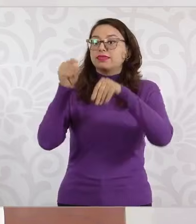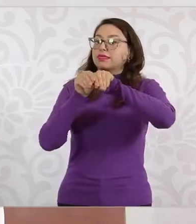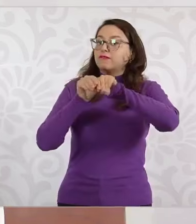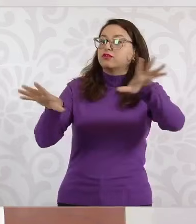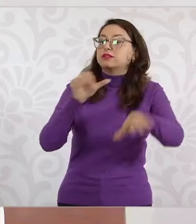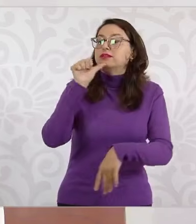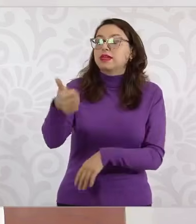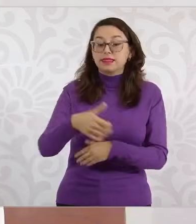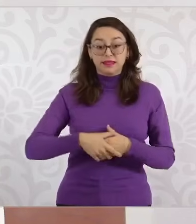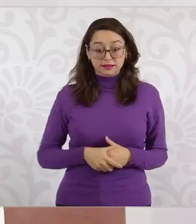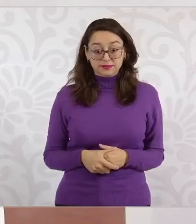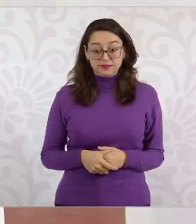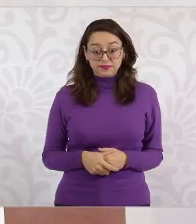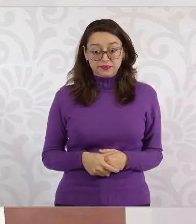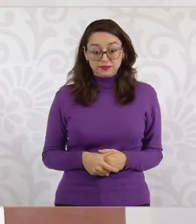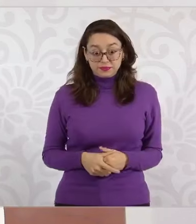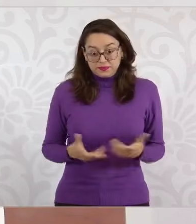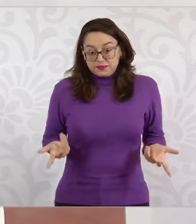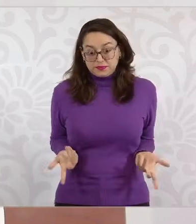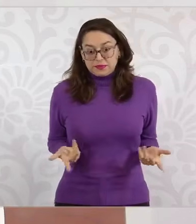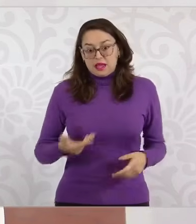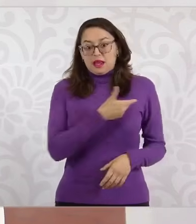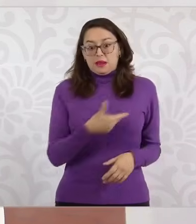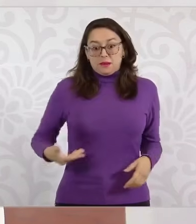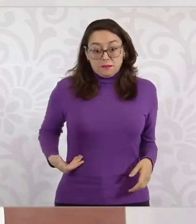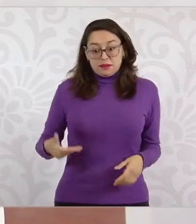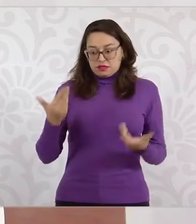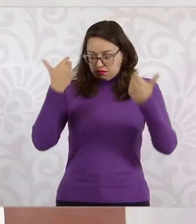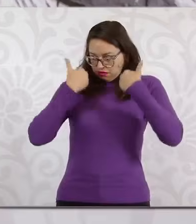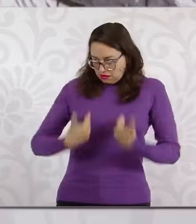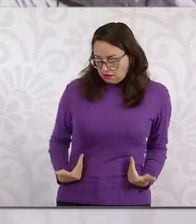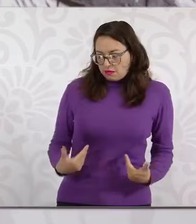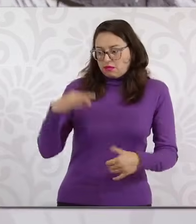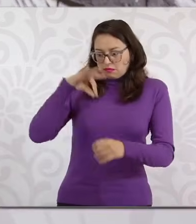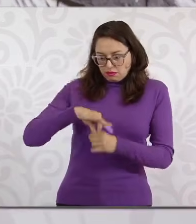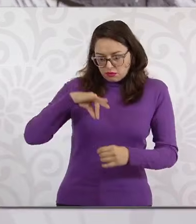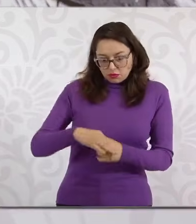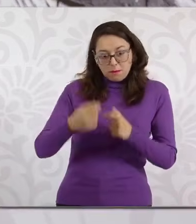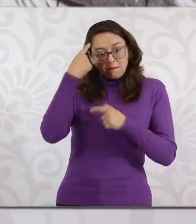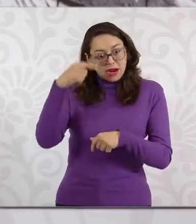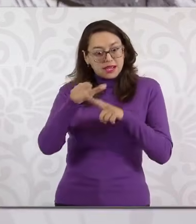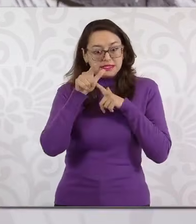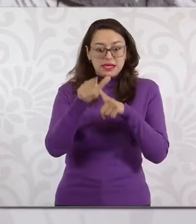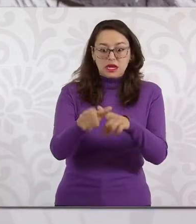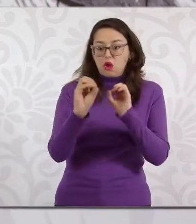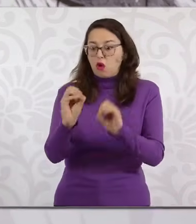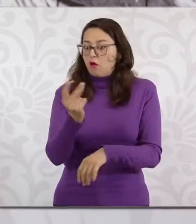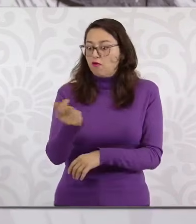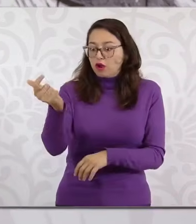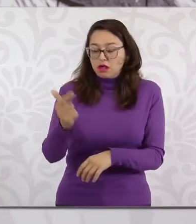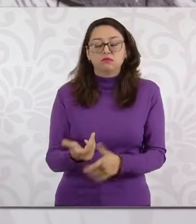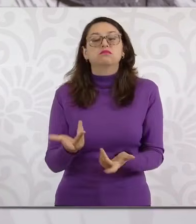durante ese periodo. ¿Qué problema tiene que el presidente, que es el que está sujeto, o la presidenta, a revocación de mandato,